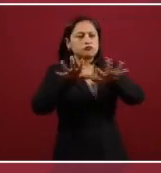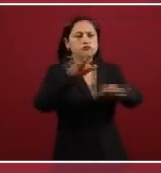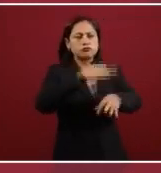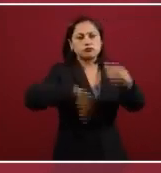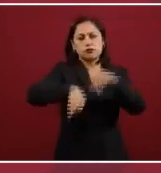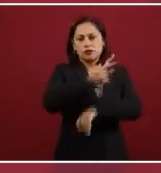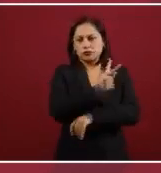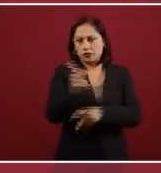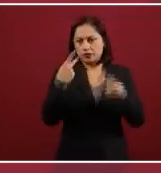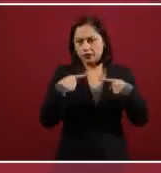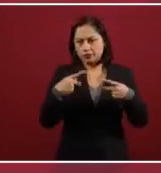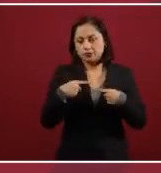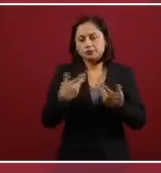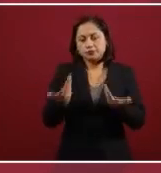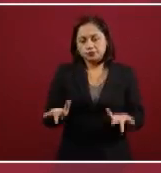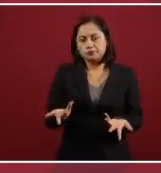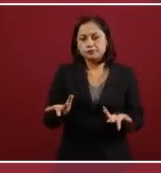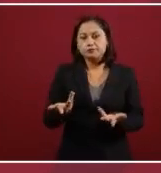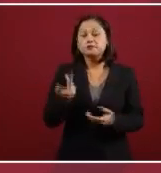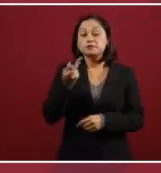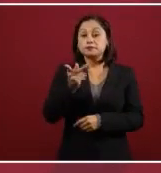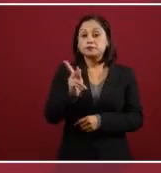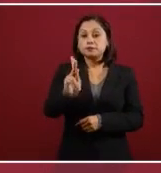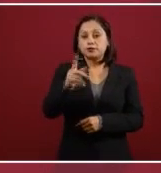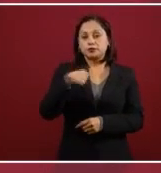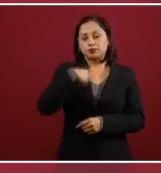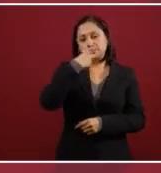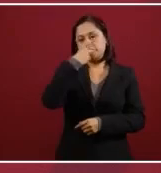más decirles que no olvidemos